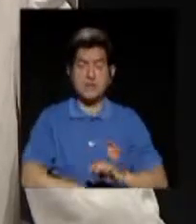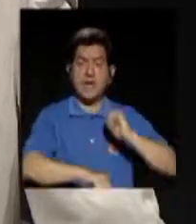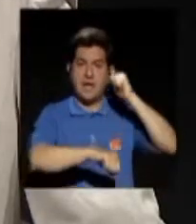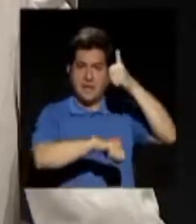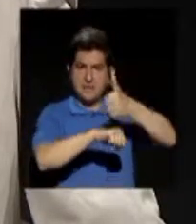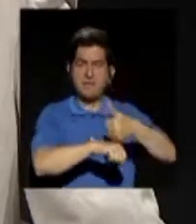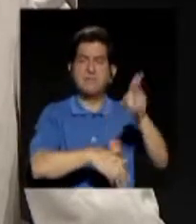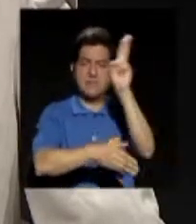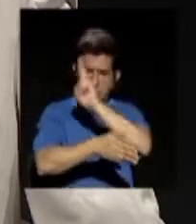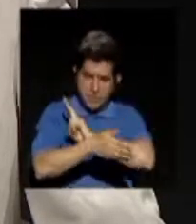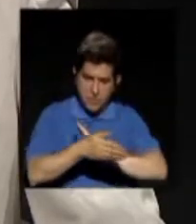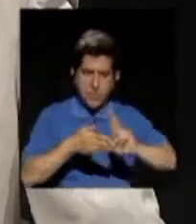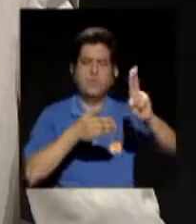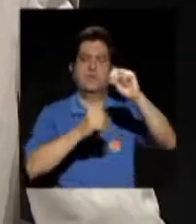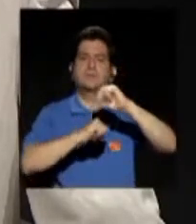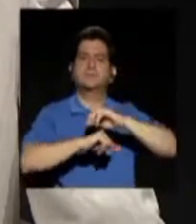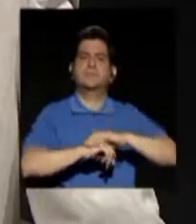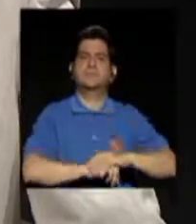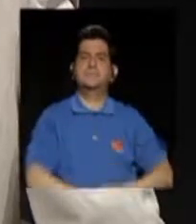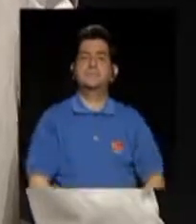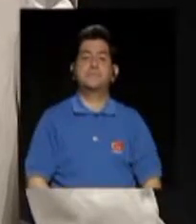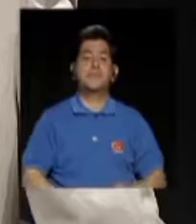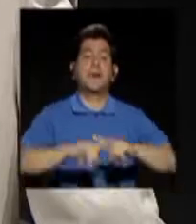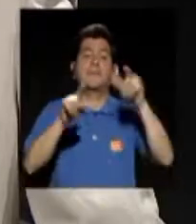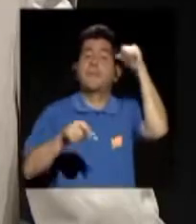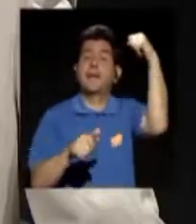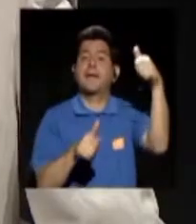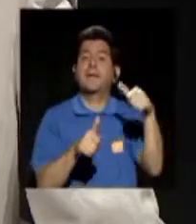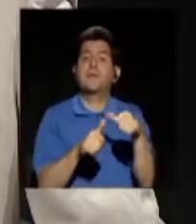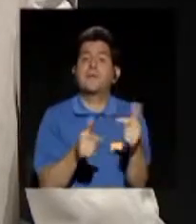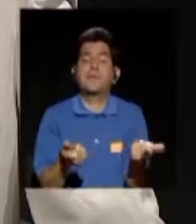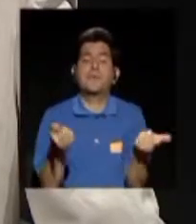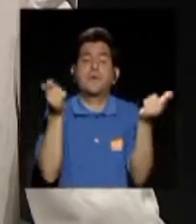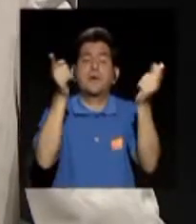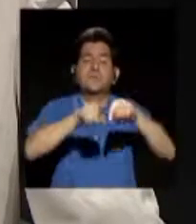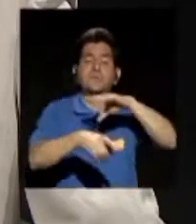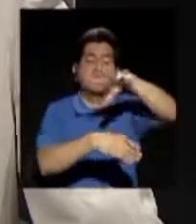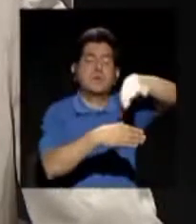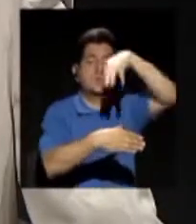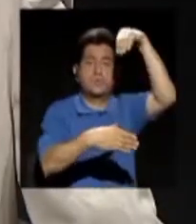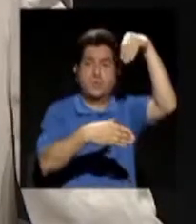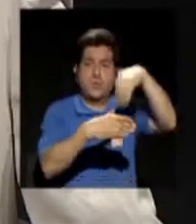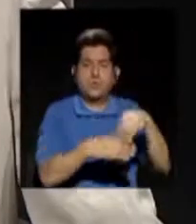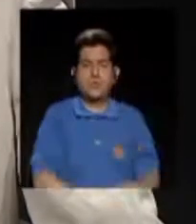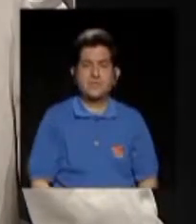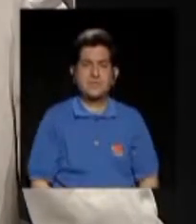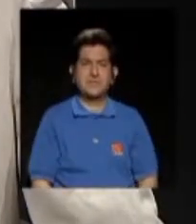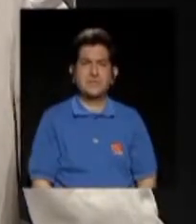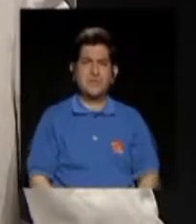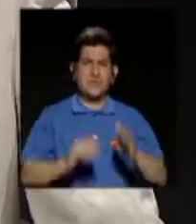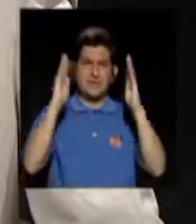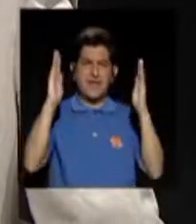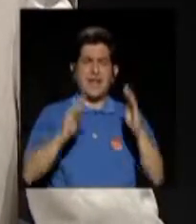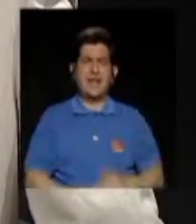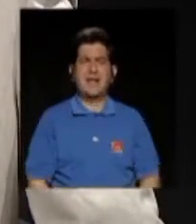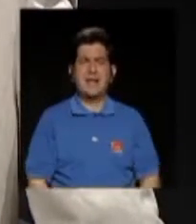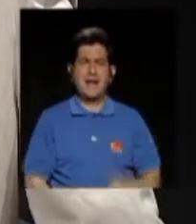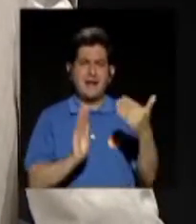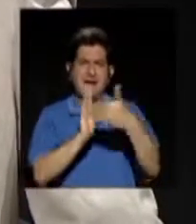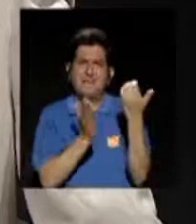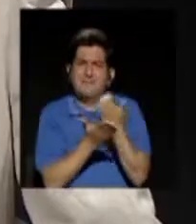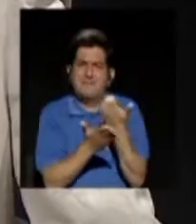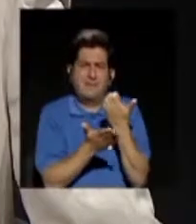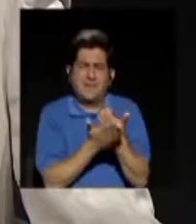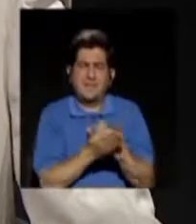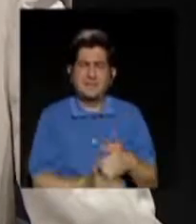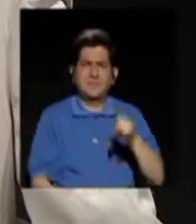creación de una universidad. Pero recordemos que eso ocurre en el contexto de la Gran Depresión. Entonces,